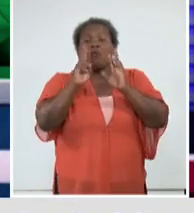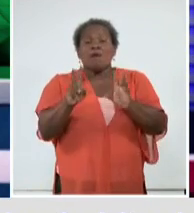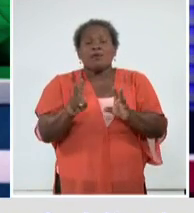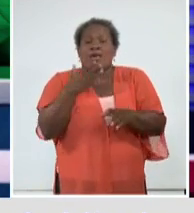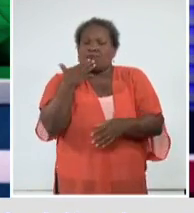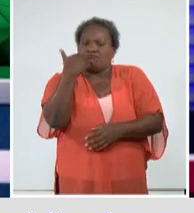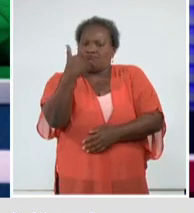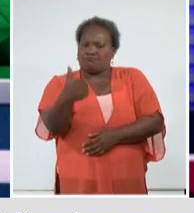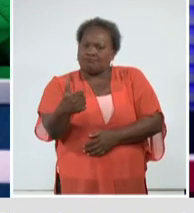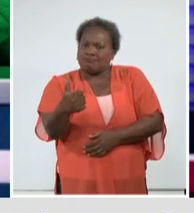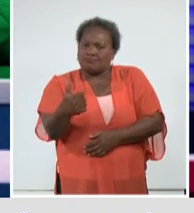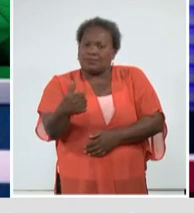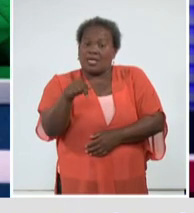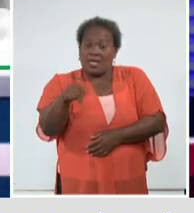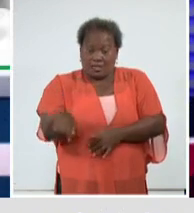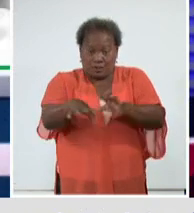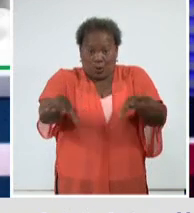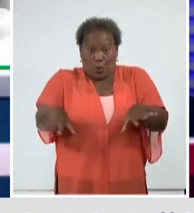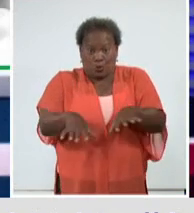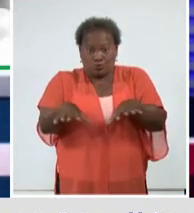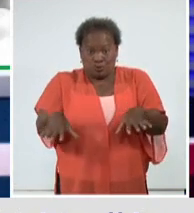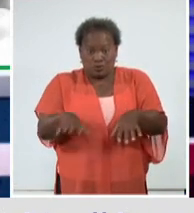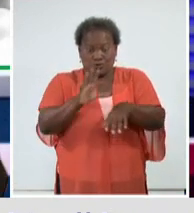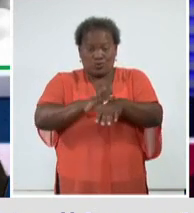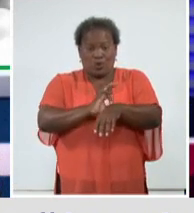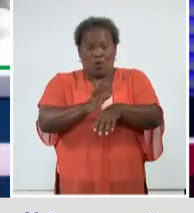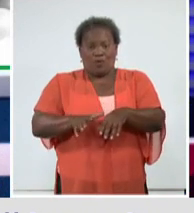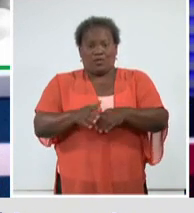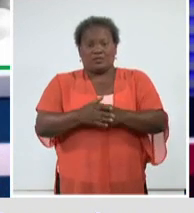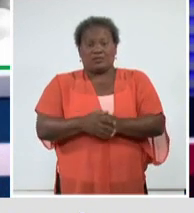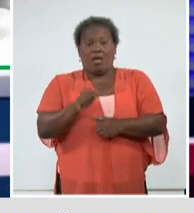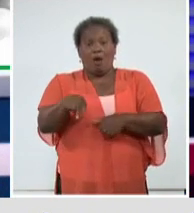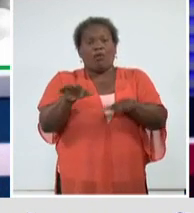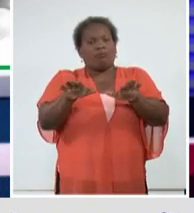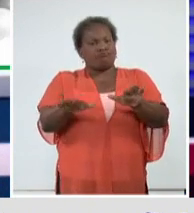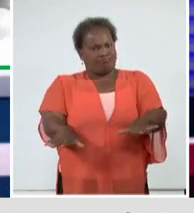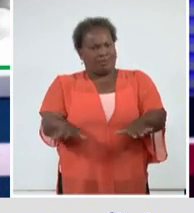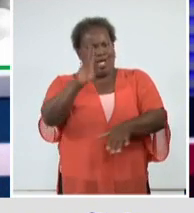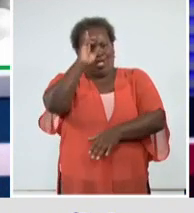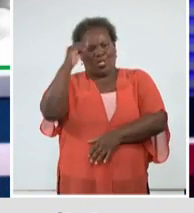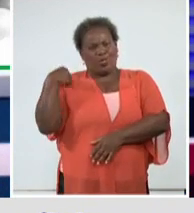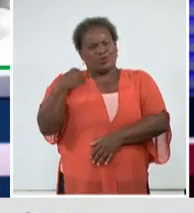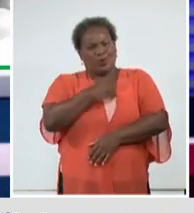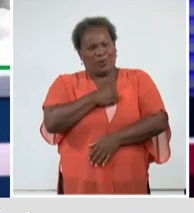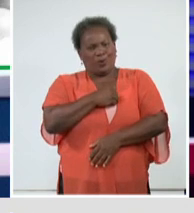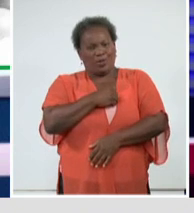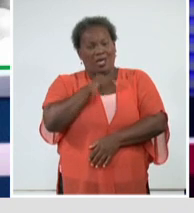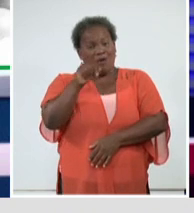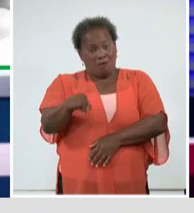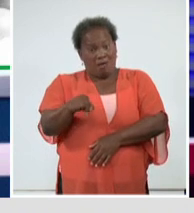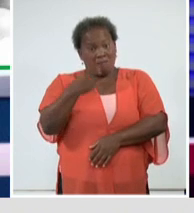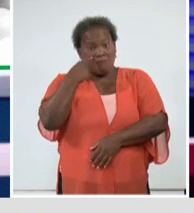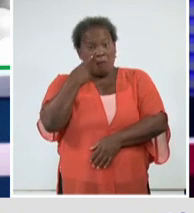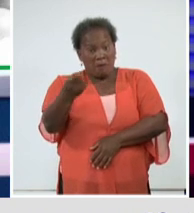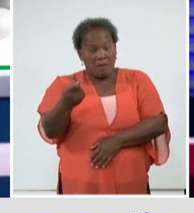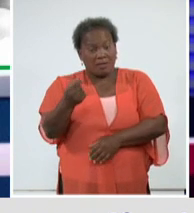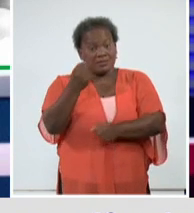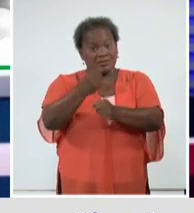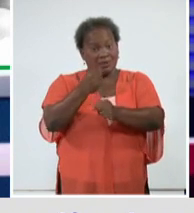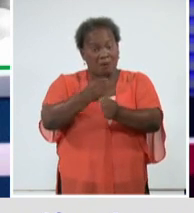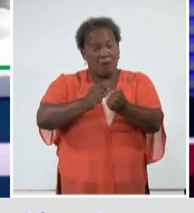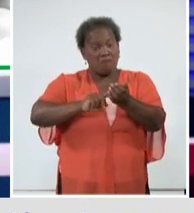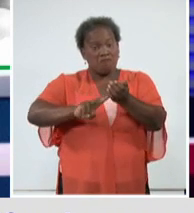contexto actual de la pandemia. Claro que sí. Yo le propongo hacer un alto en nuestra conversación para ir a la provincia de Cienfuegos. Luego, al retornar,